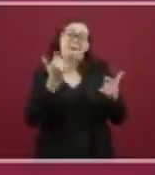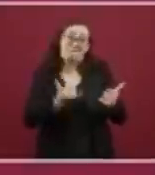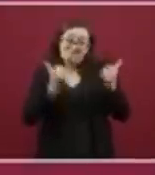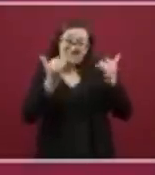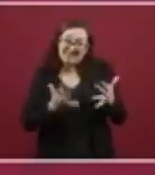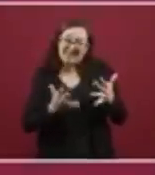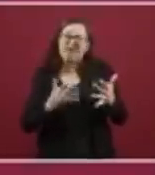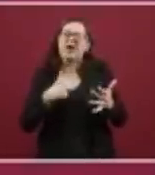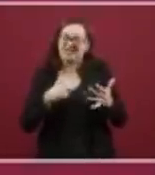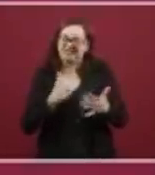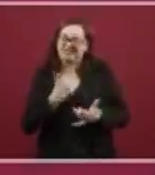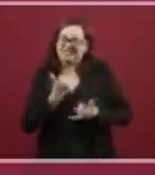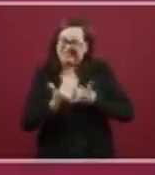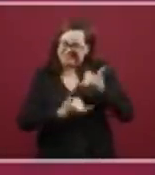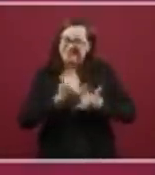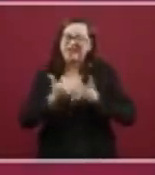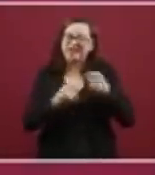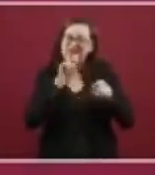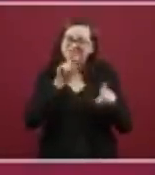puedo yo también darme